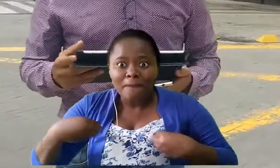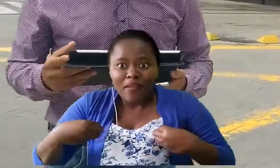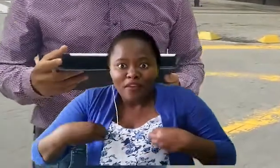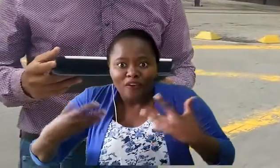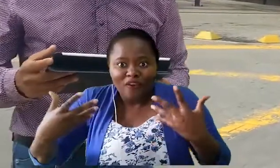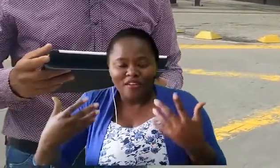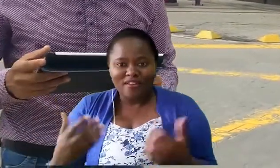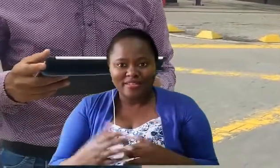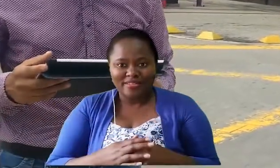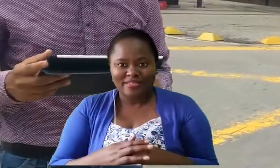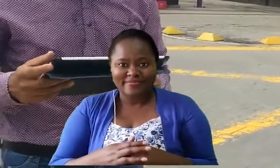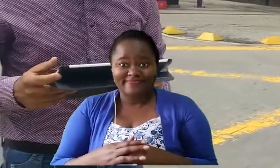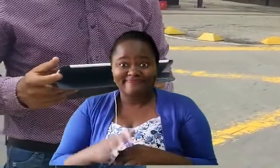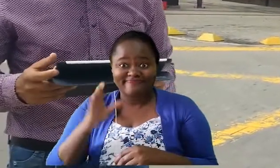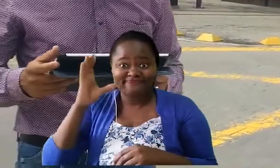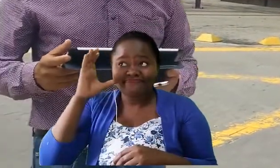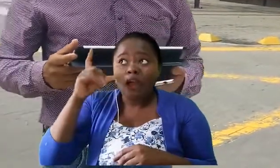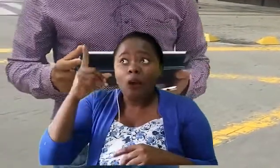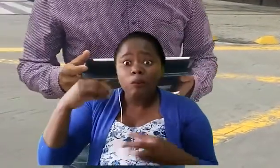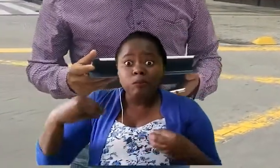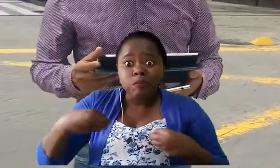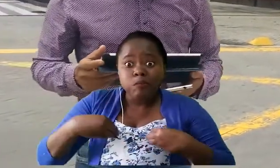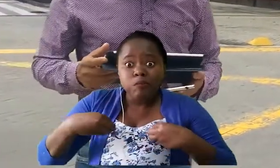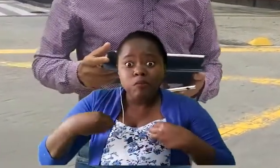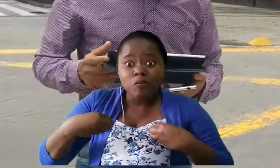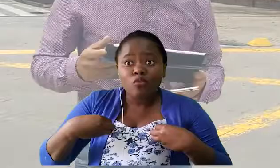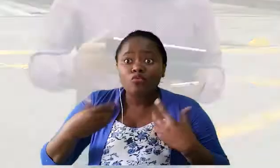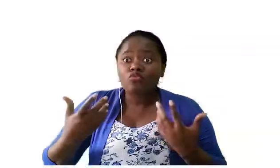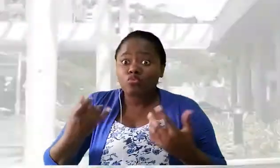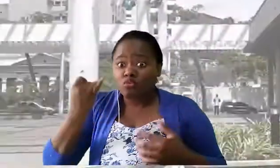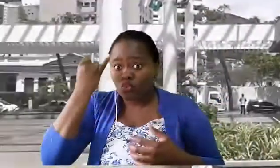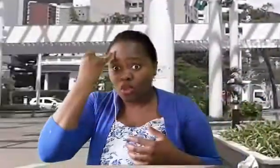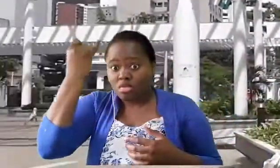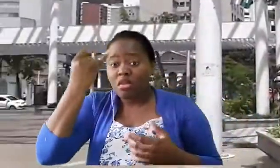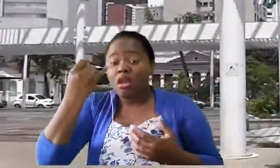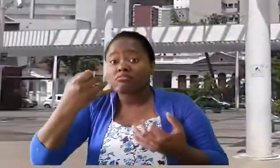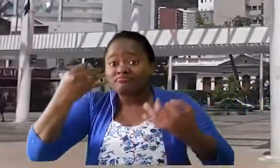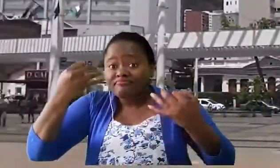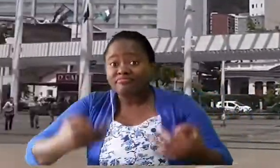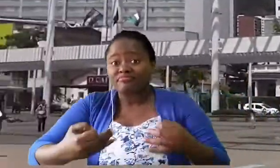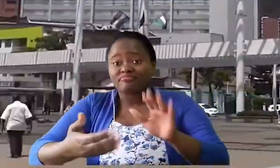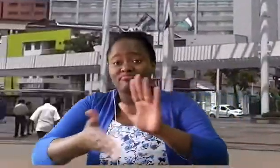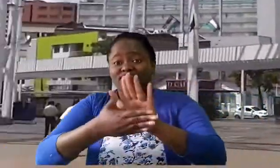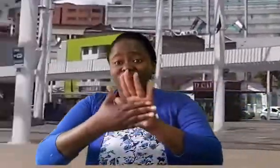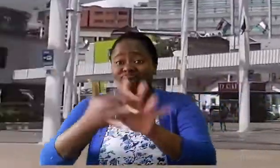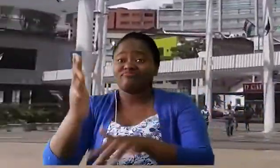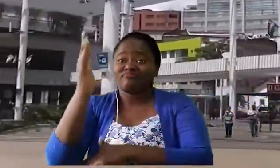es una idea bien confirmada, bien argumentada.